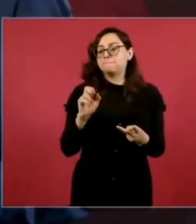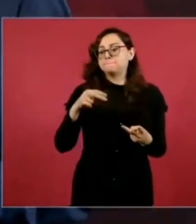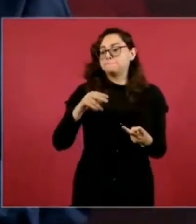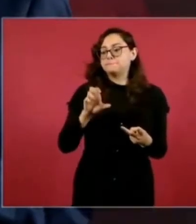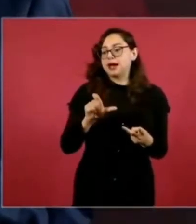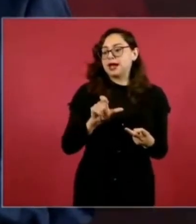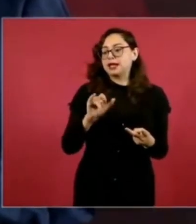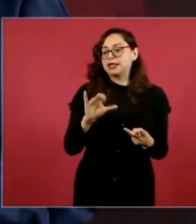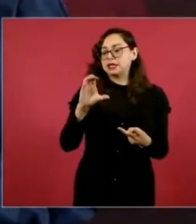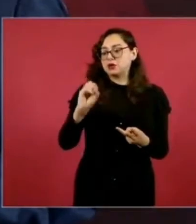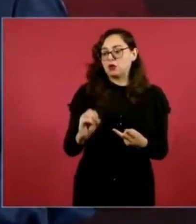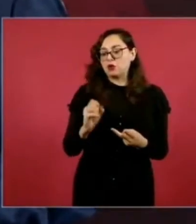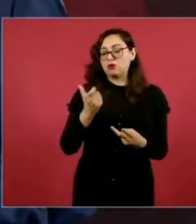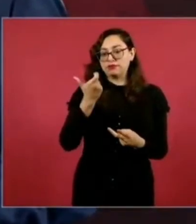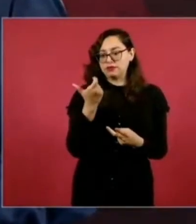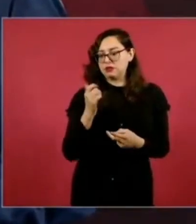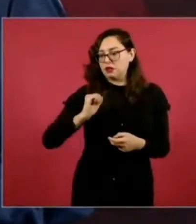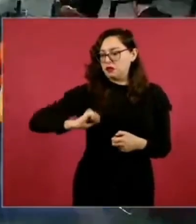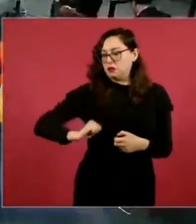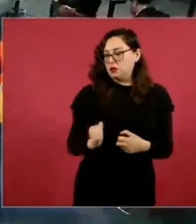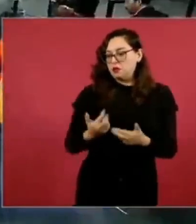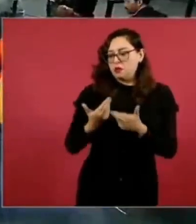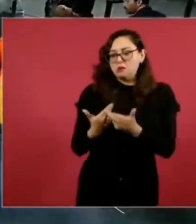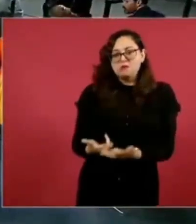¿Cuántos son las reservas?